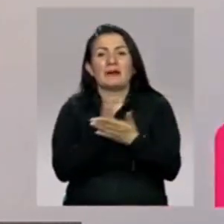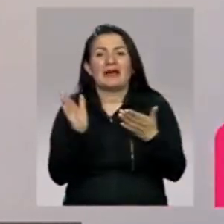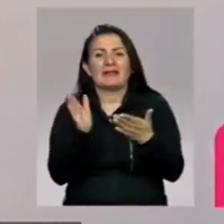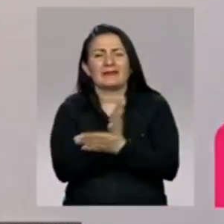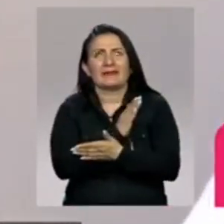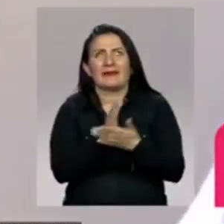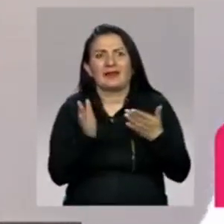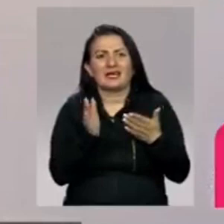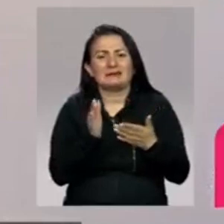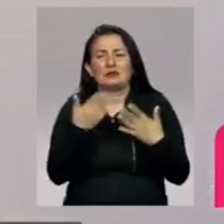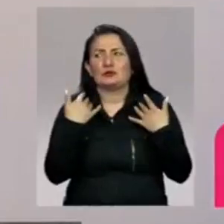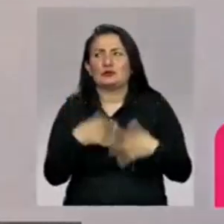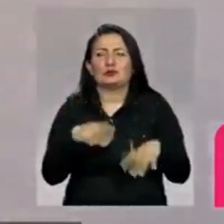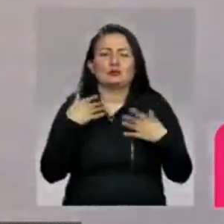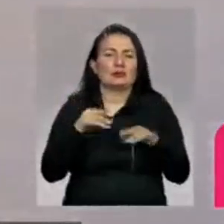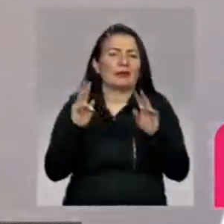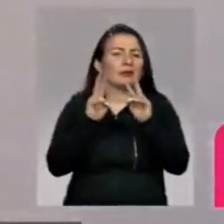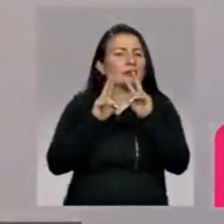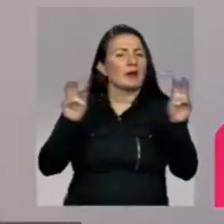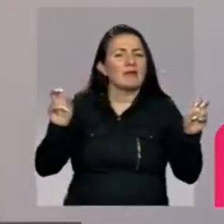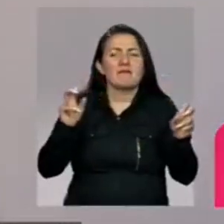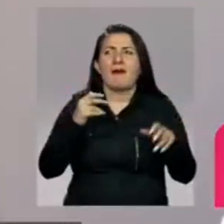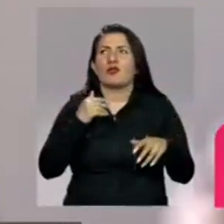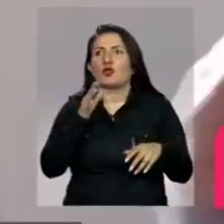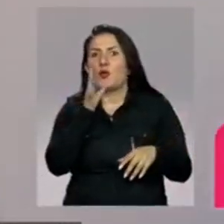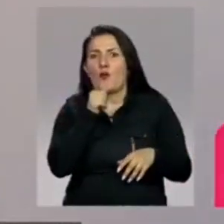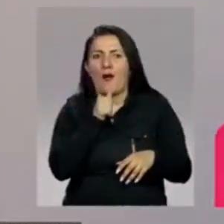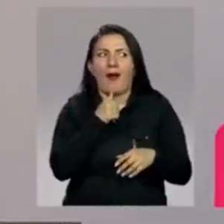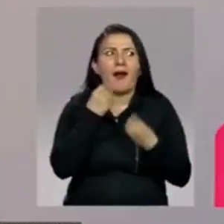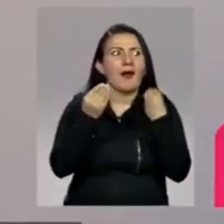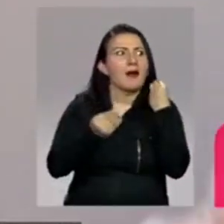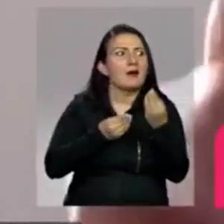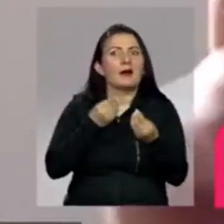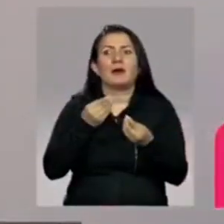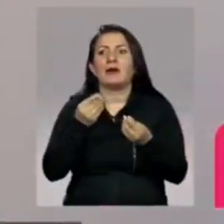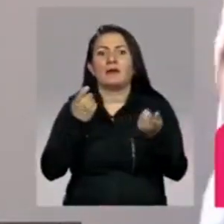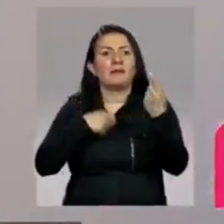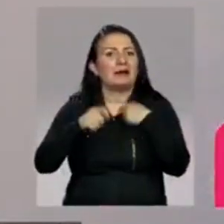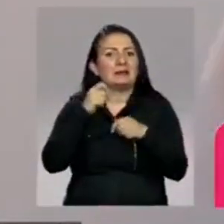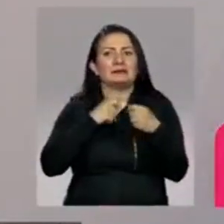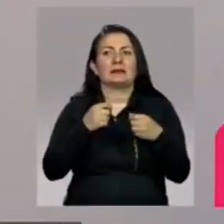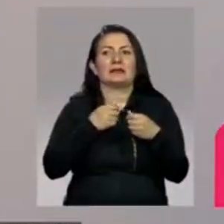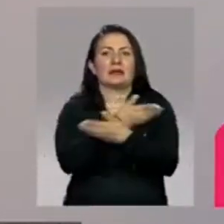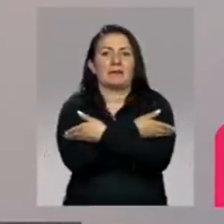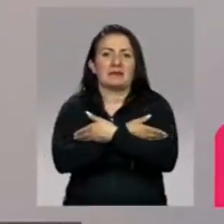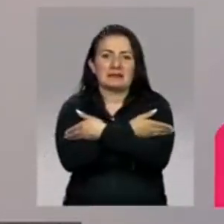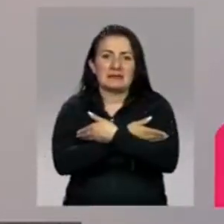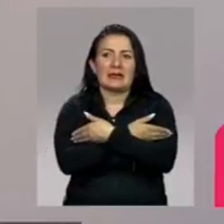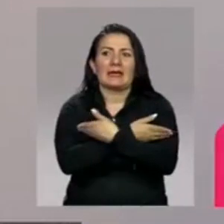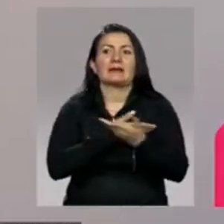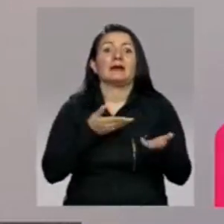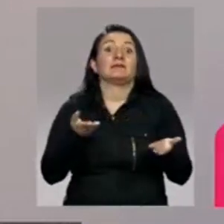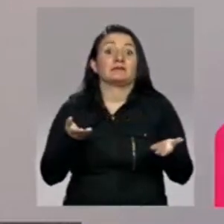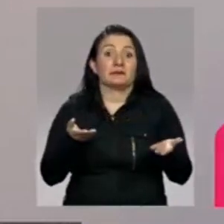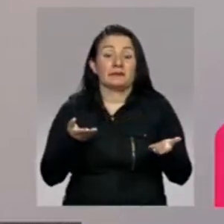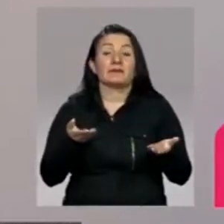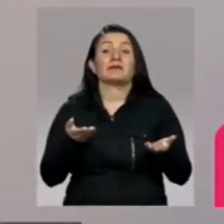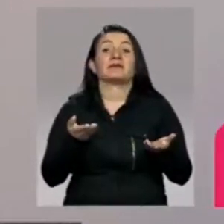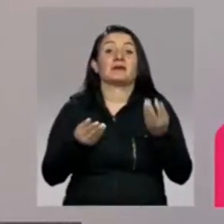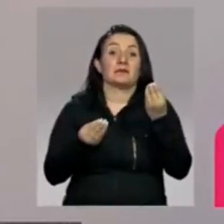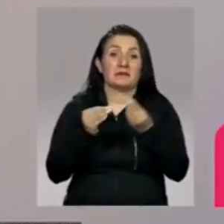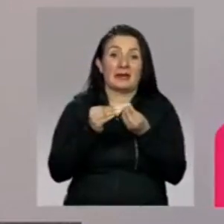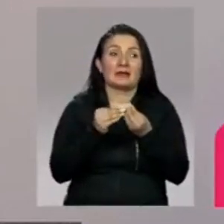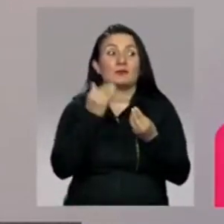eso tiene todo un tema detrás de es que no llenan estadios, no venden camisetas, pero eso también está relacionado con la exposición